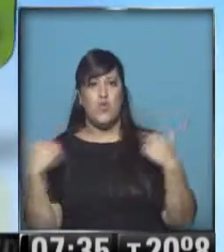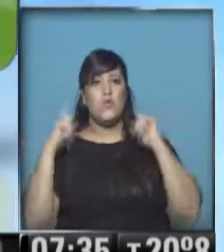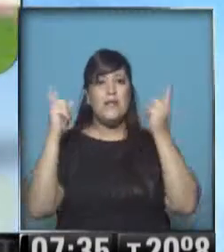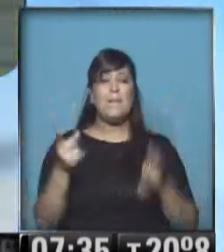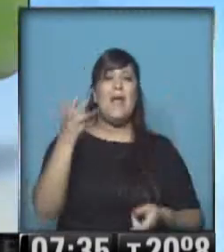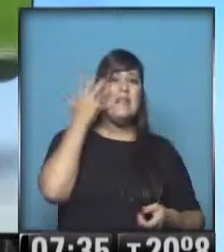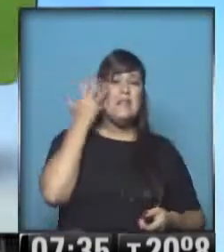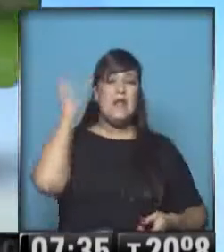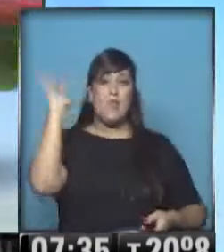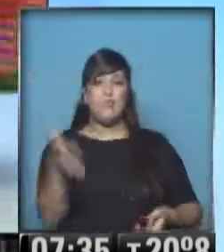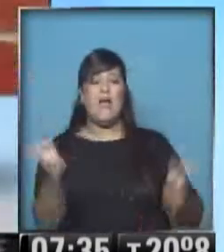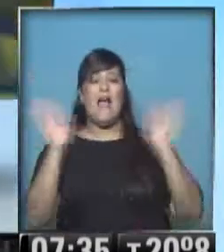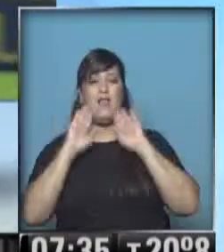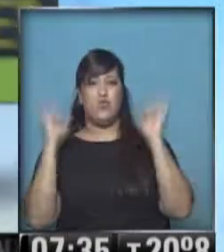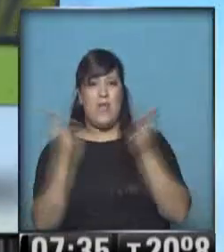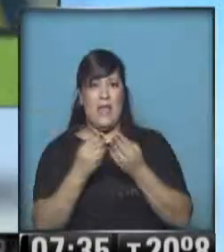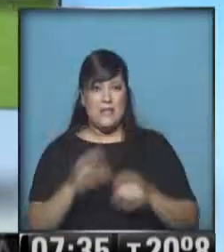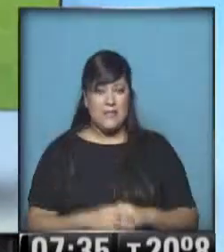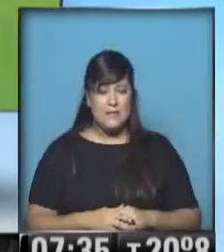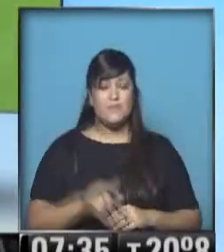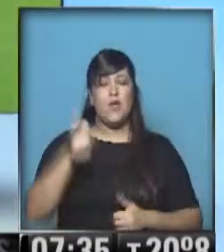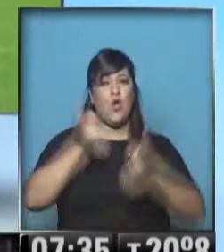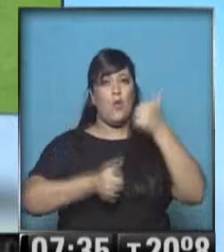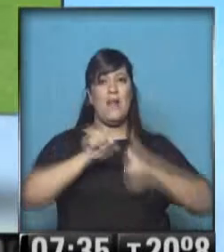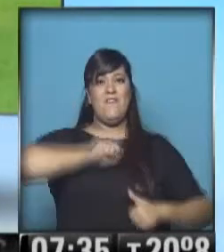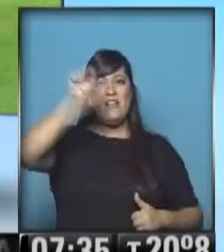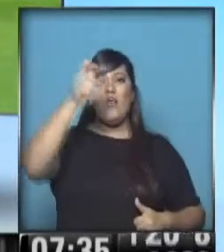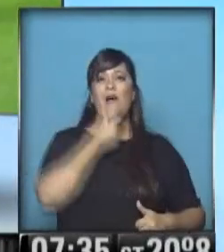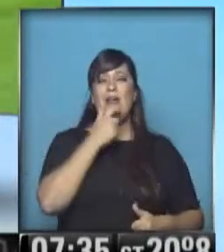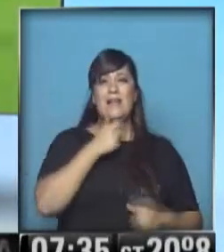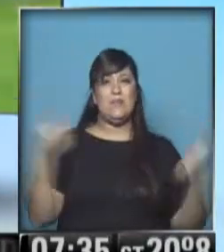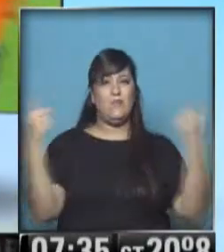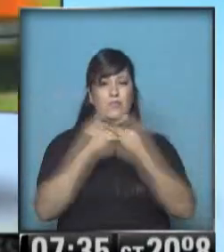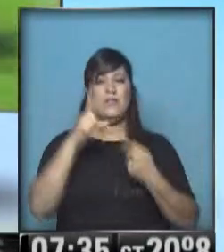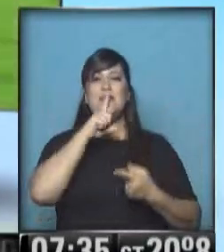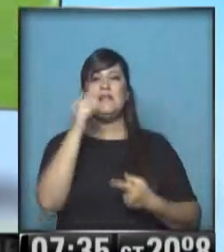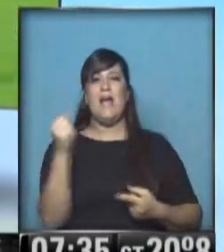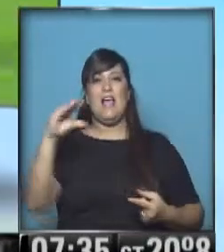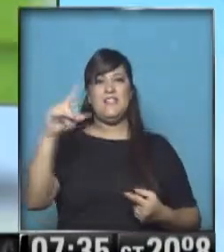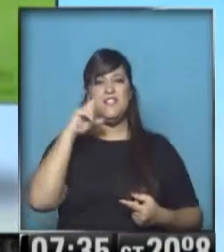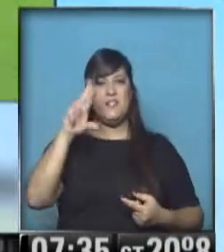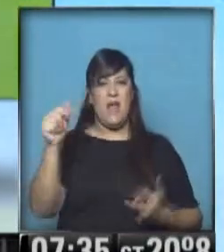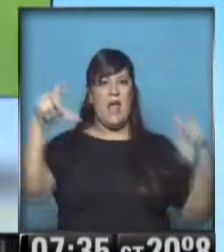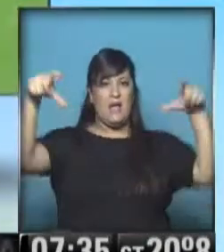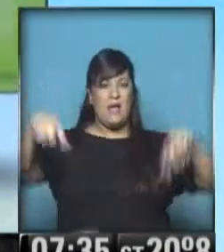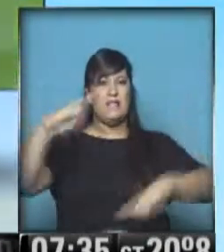superó a Estudiantes en victoria. Por la Libertadores, Racing recibe al Táchira en Avellaneda.